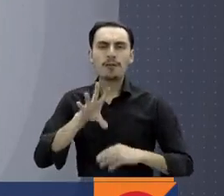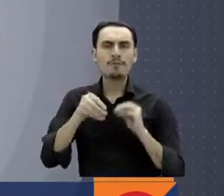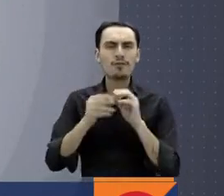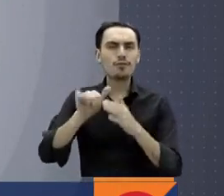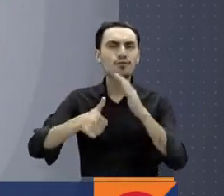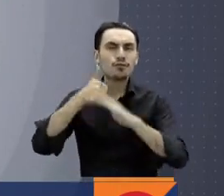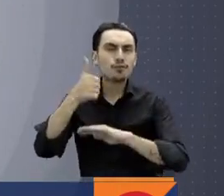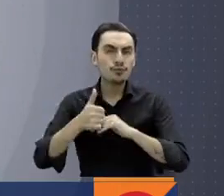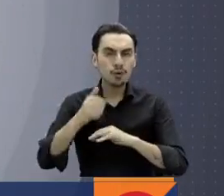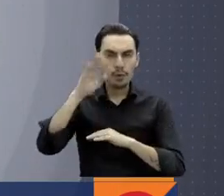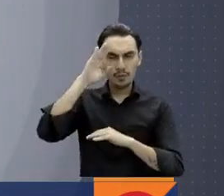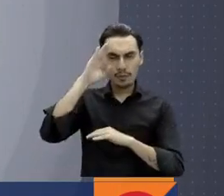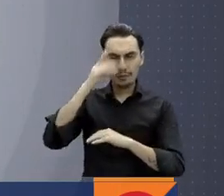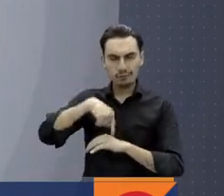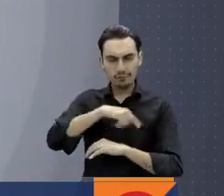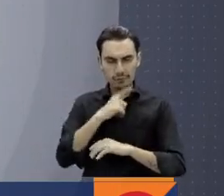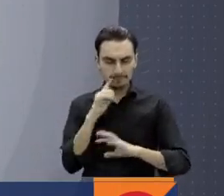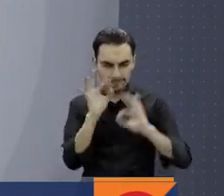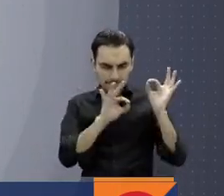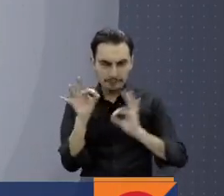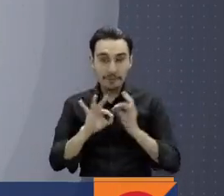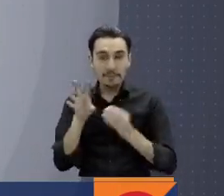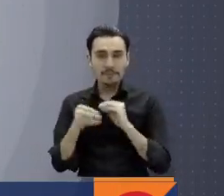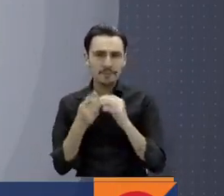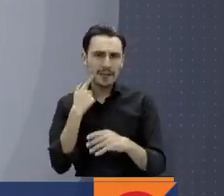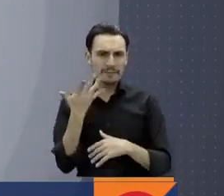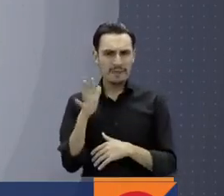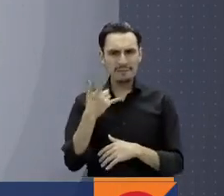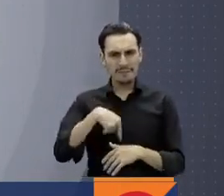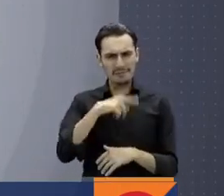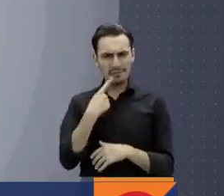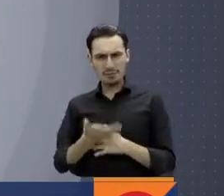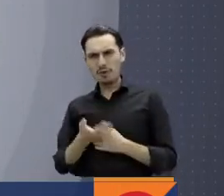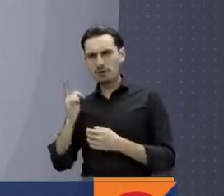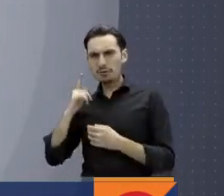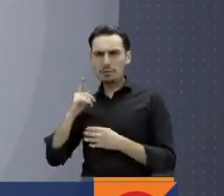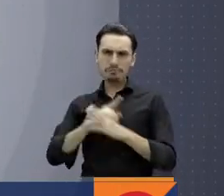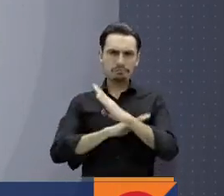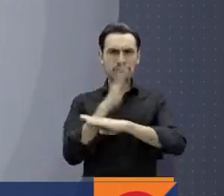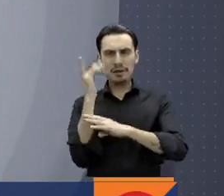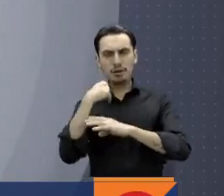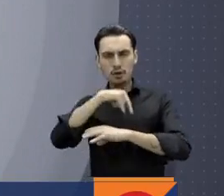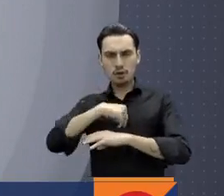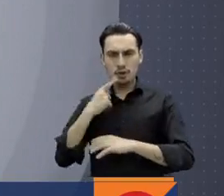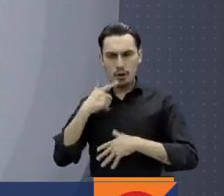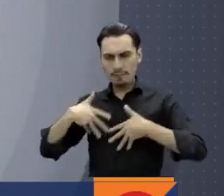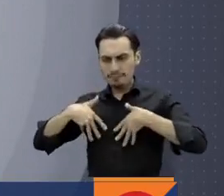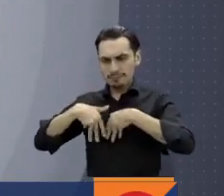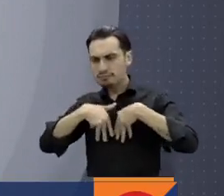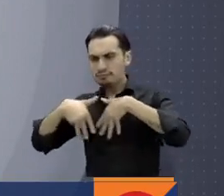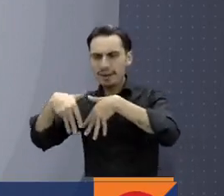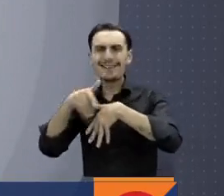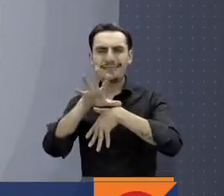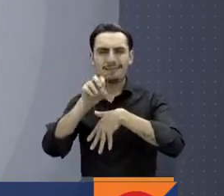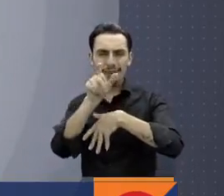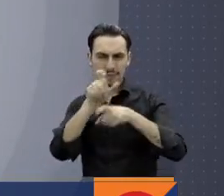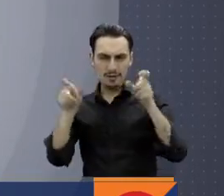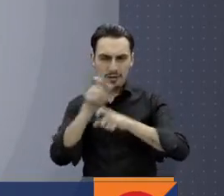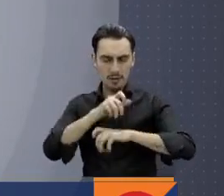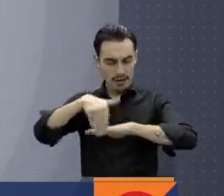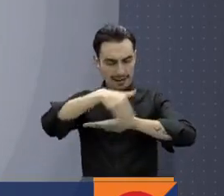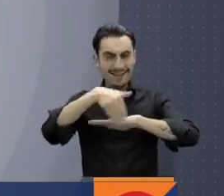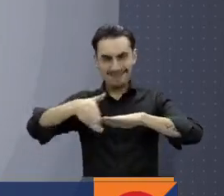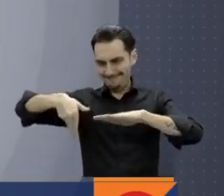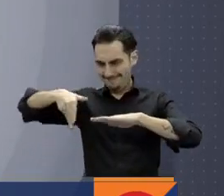Policía Metropolitana de Bogotá. Pero desde muy temprano, desde el mediodía aproximadamente, cerca de 50 personas se tomaron esta avenida Ciudad de Cali a la altura de